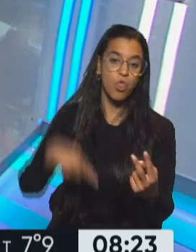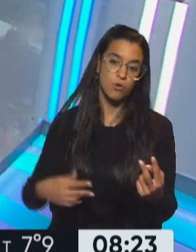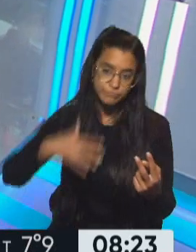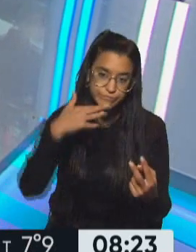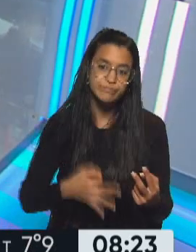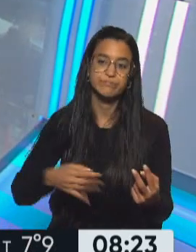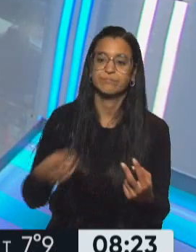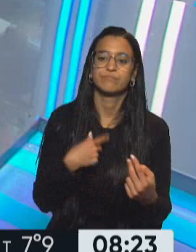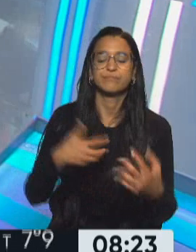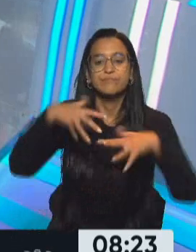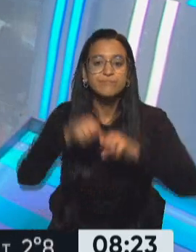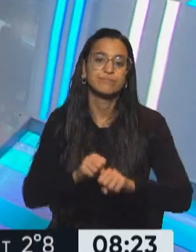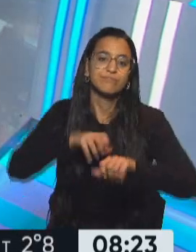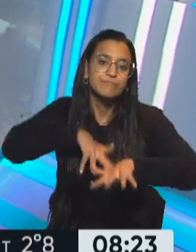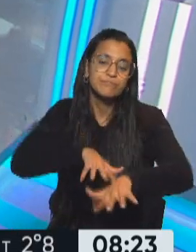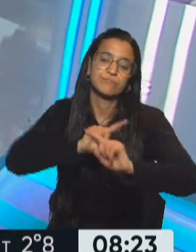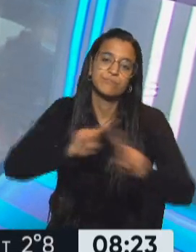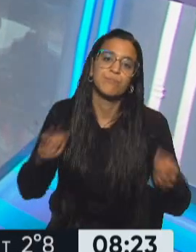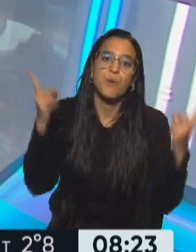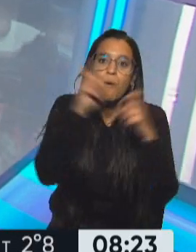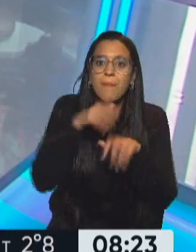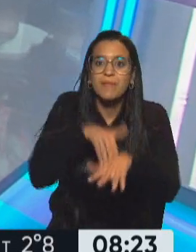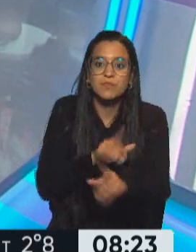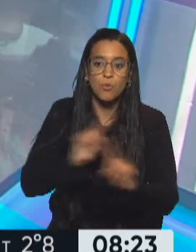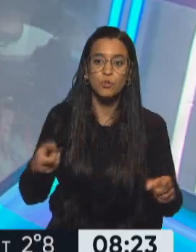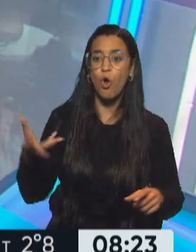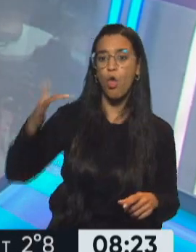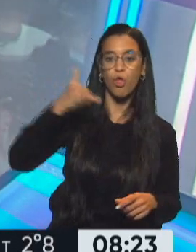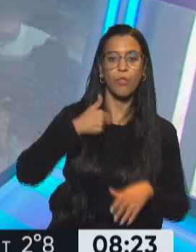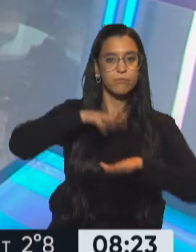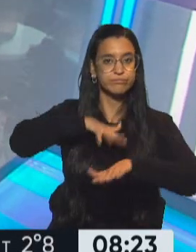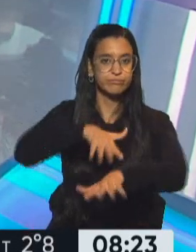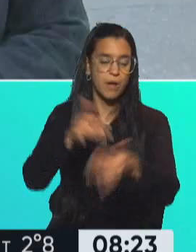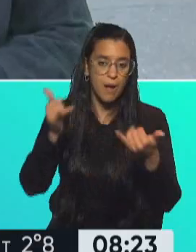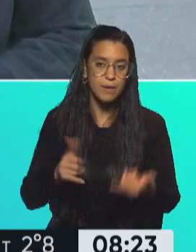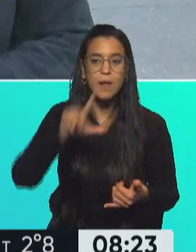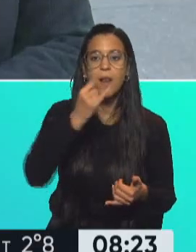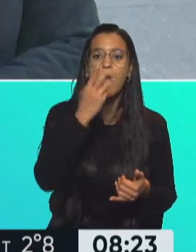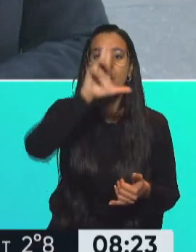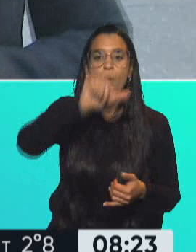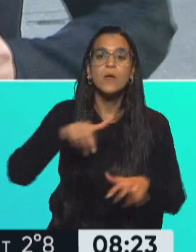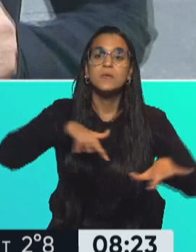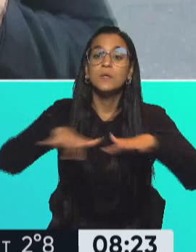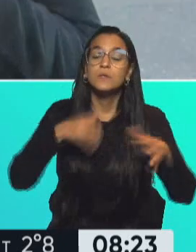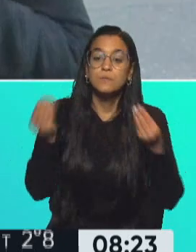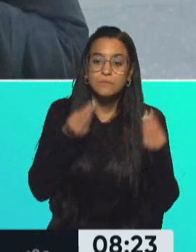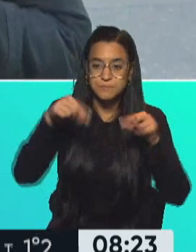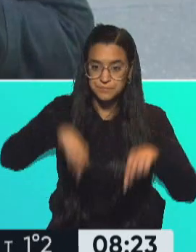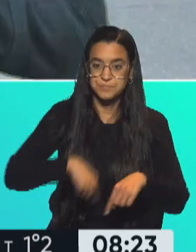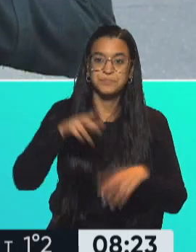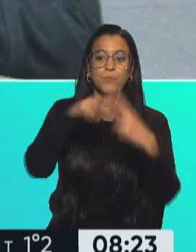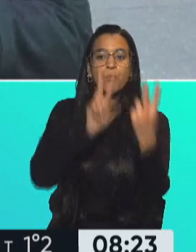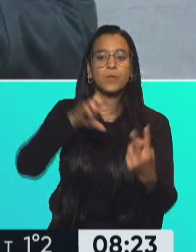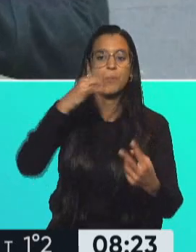estuviera ocupado con problemas de tránsito, porque todos los días hay una manifestación distinta, ¿no? Laura Maiocchi, ¿cuál es la situación en este momento allí en el